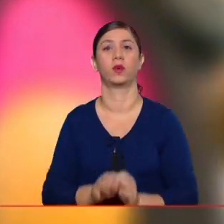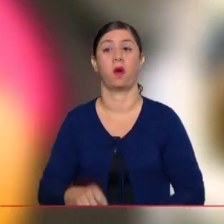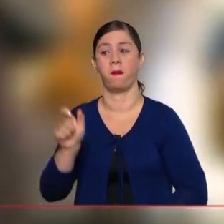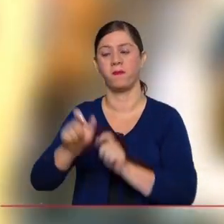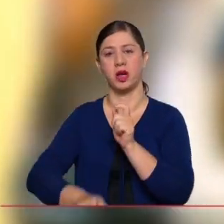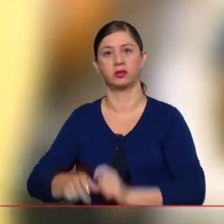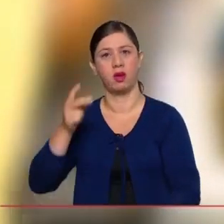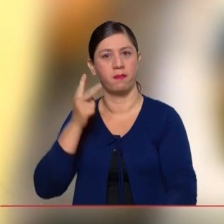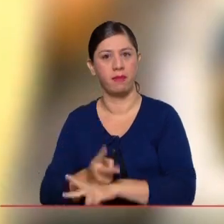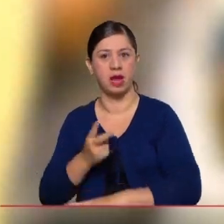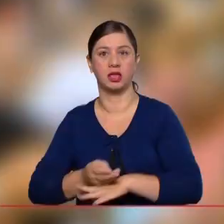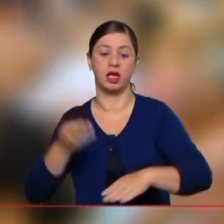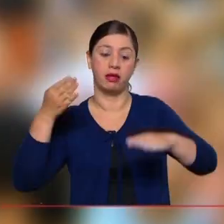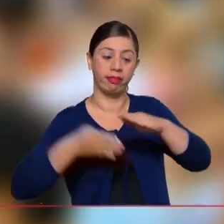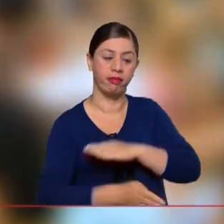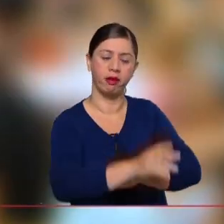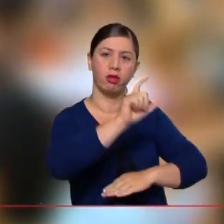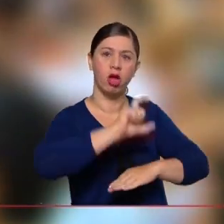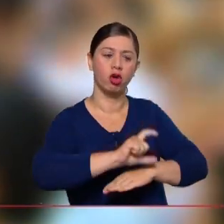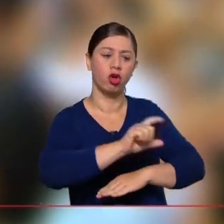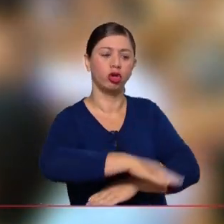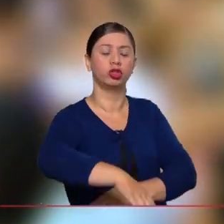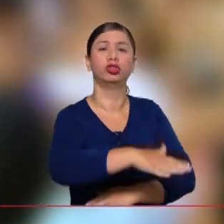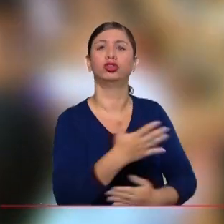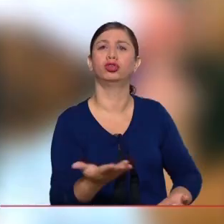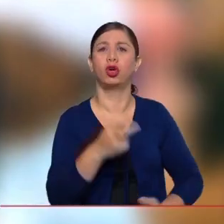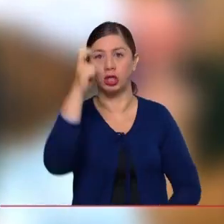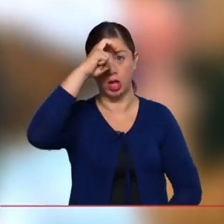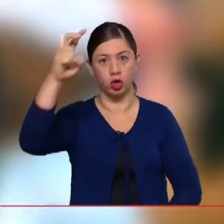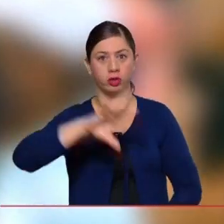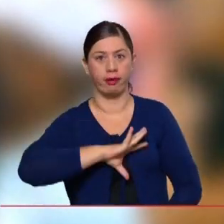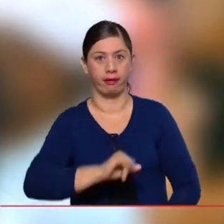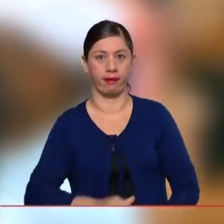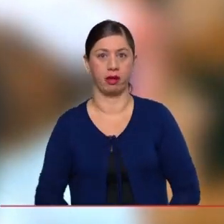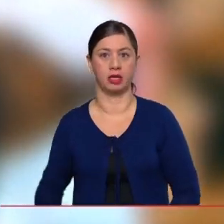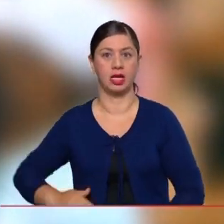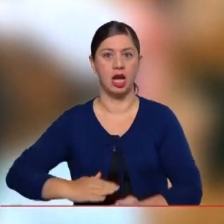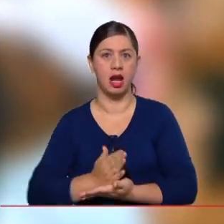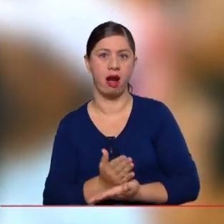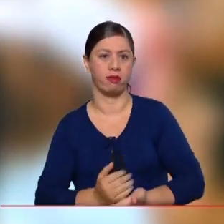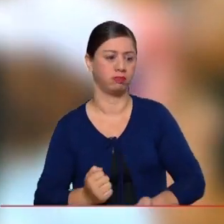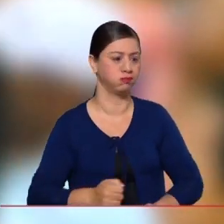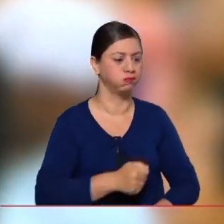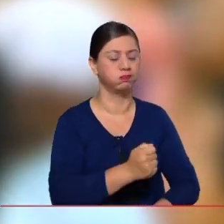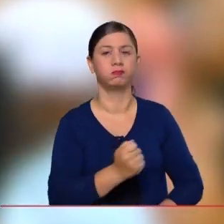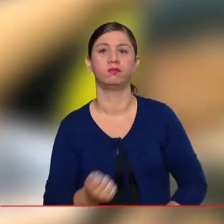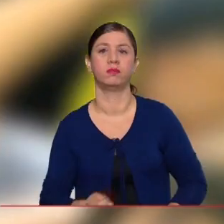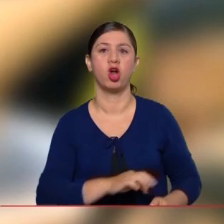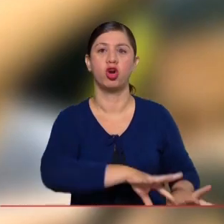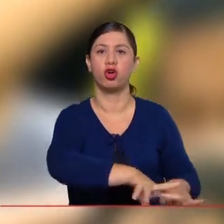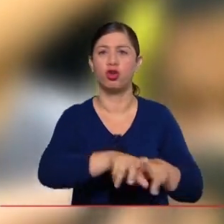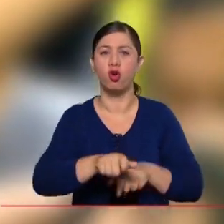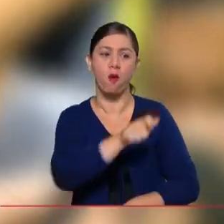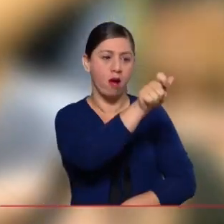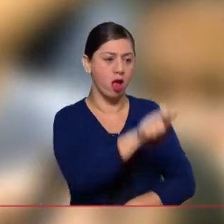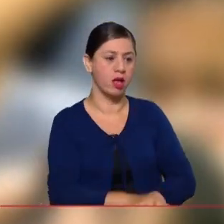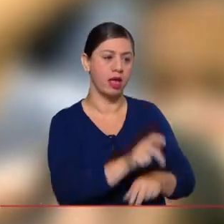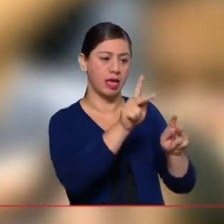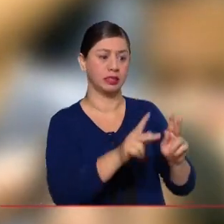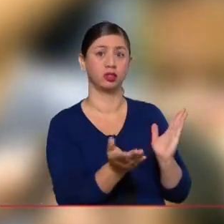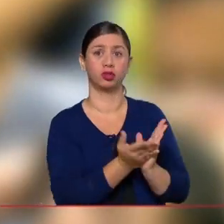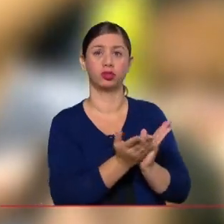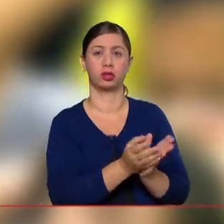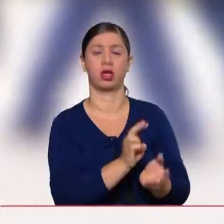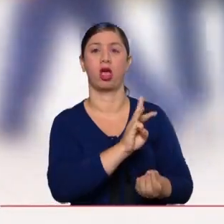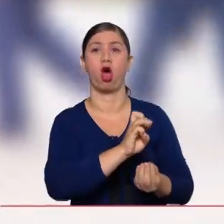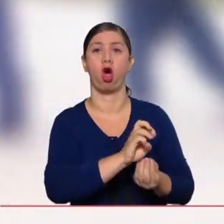delincuentes ingresaron a una institución educativa en el norte de Cali, donde con armas cortopunzantes le hurtaron las pertenencias a una estudiante de octavo